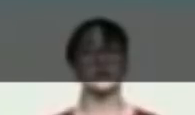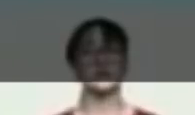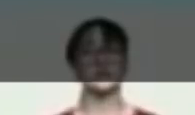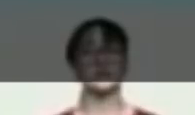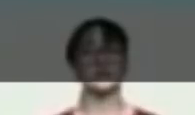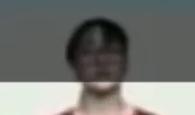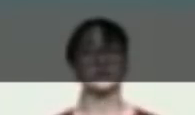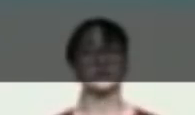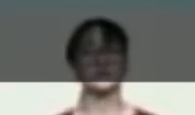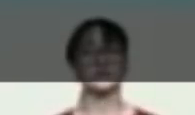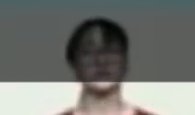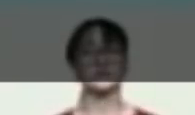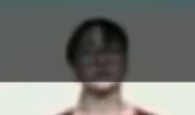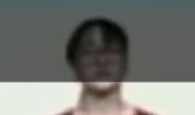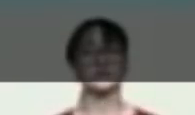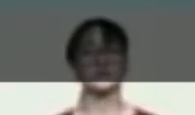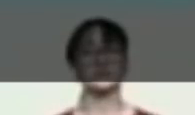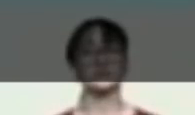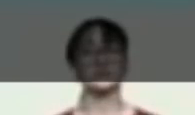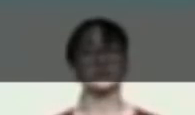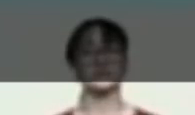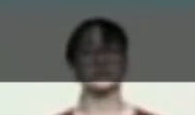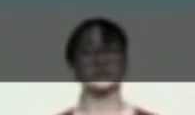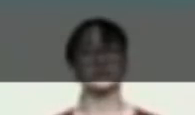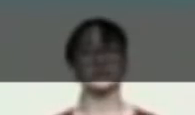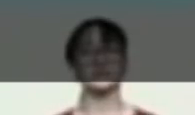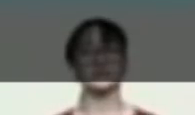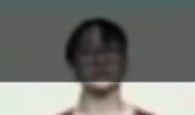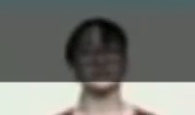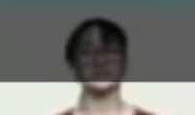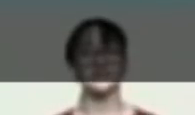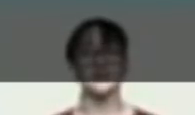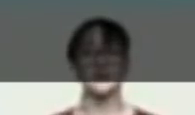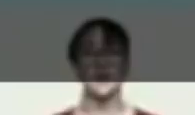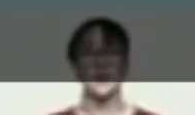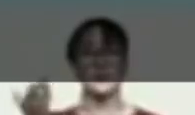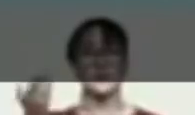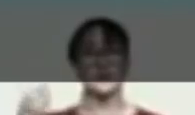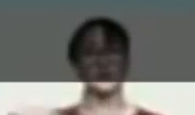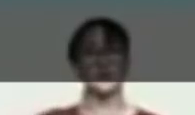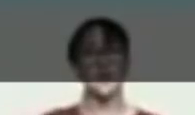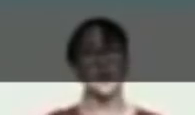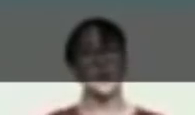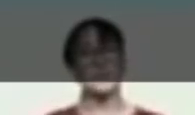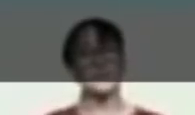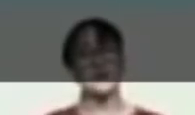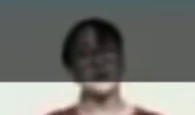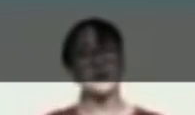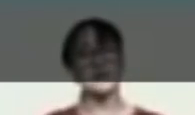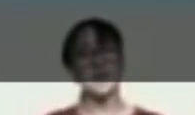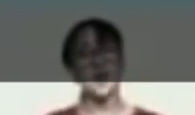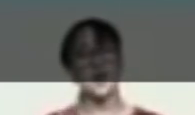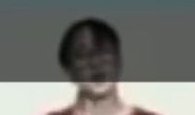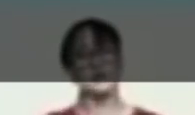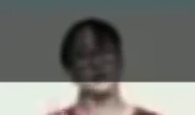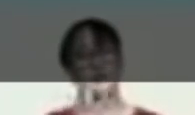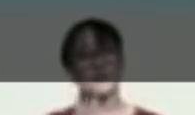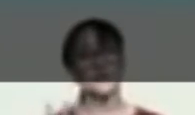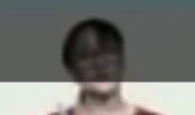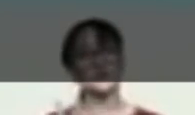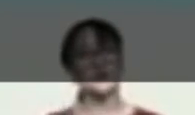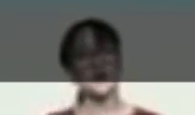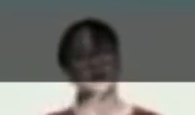he decidido aumentar el salario mínimo del país